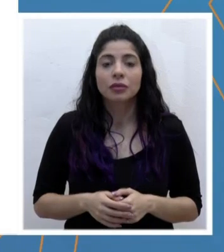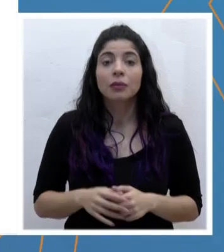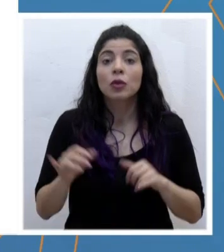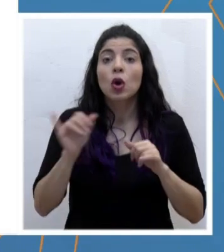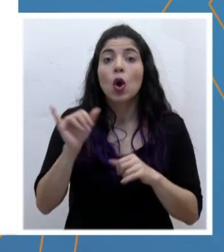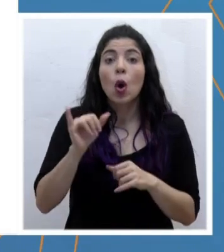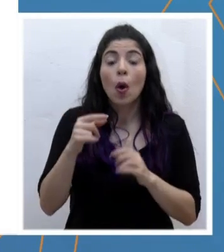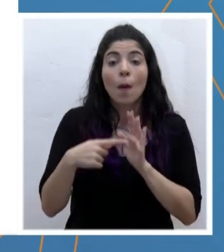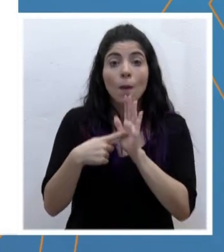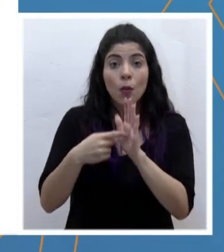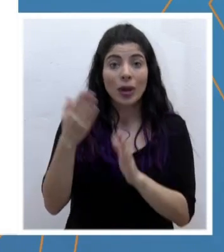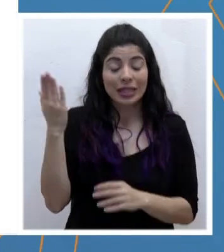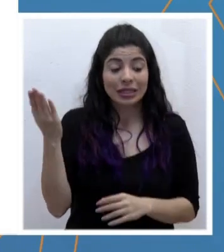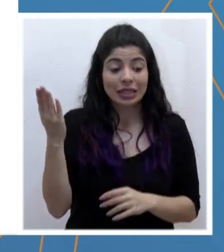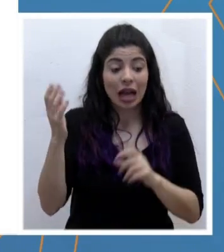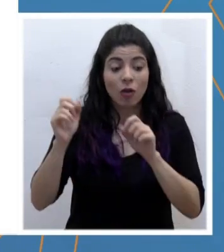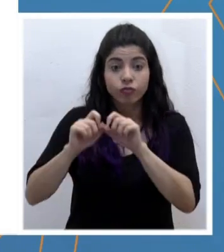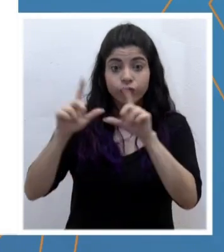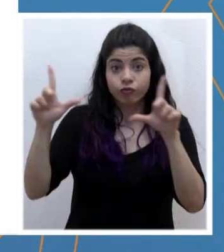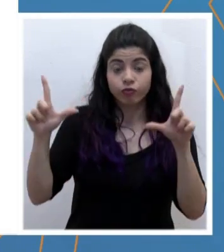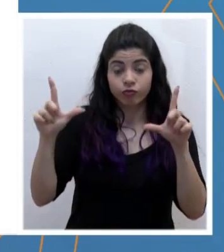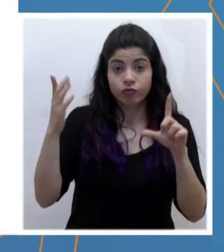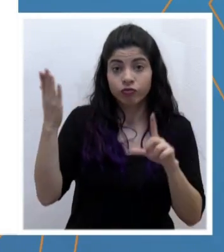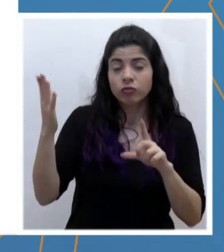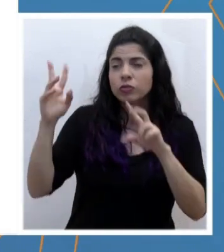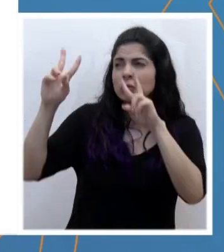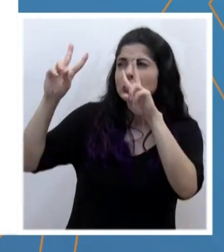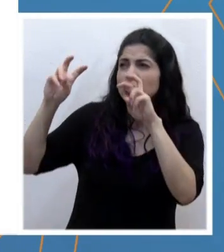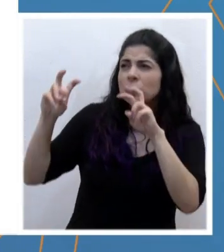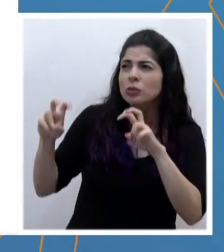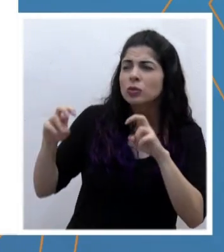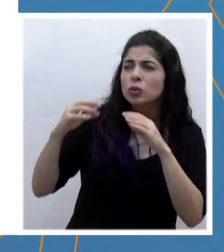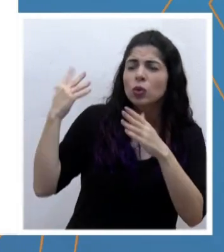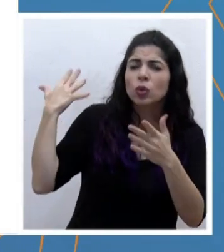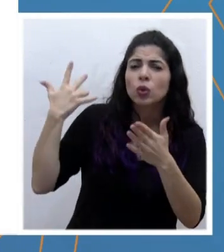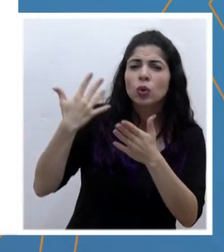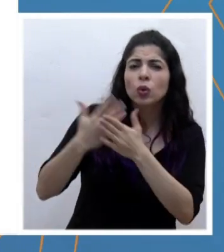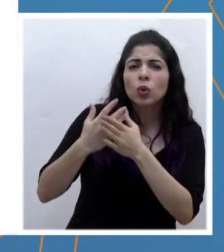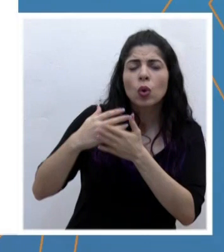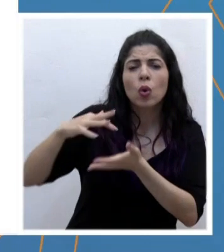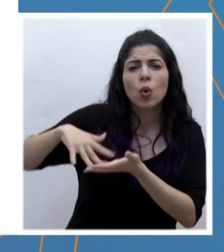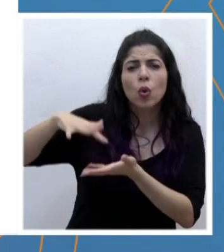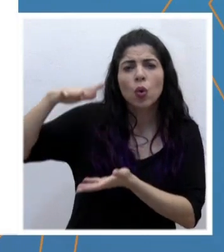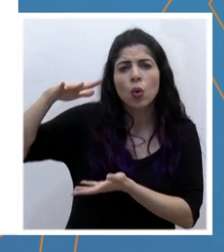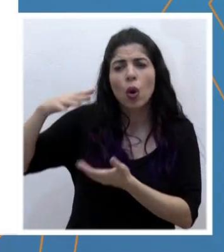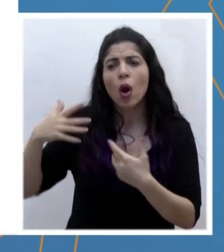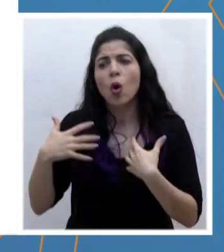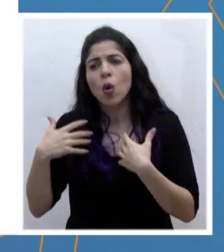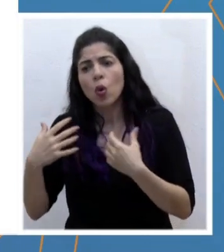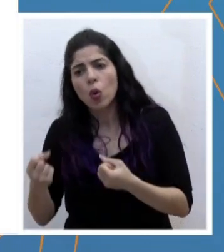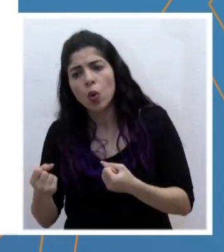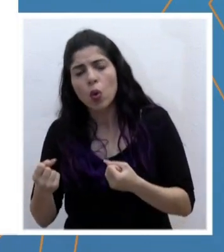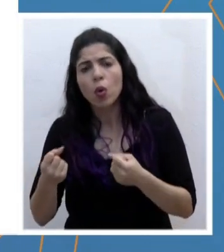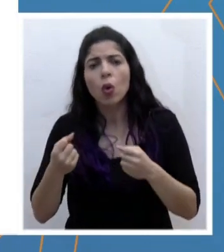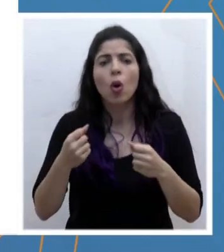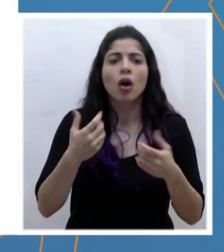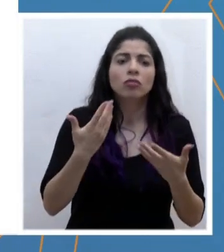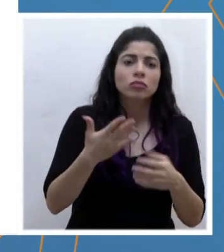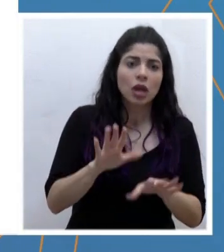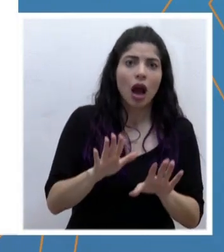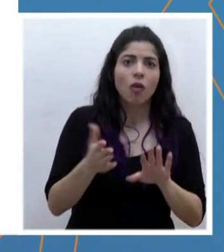Como se muestra en esta gráfica, analizamos los indicadores de casos acumulados, recuperados, activos y